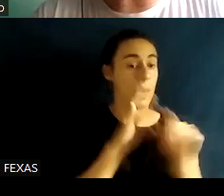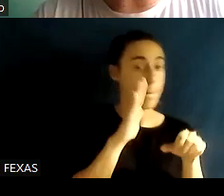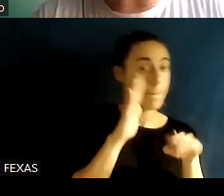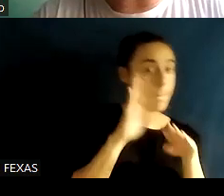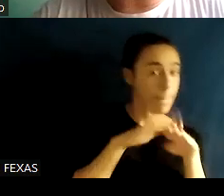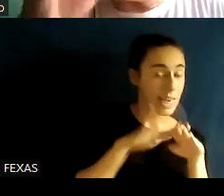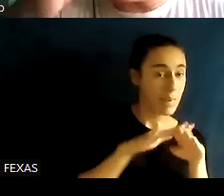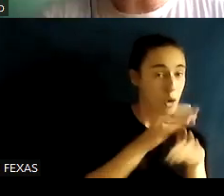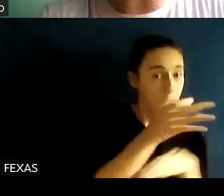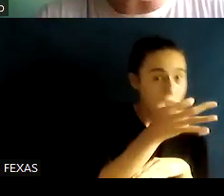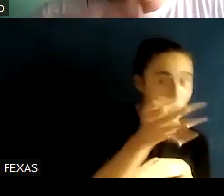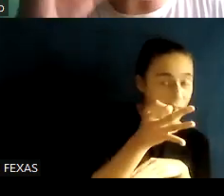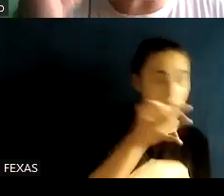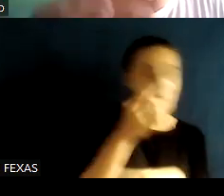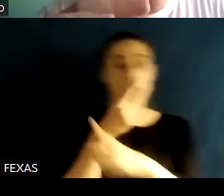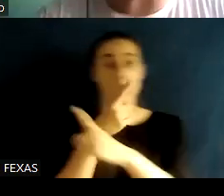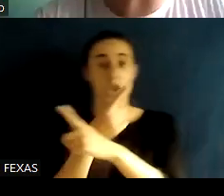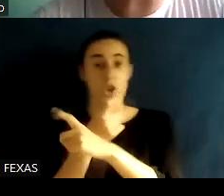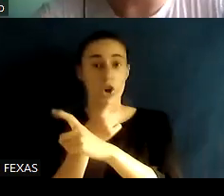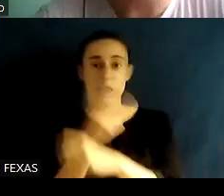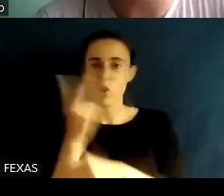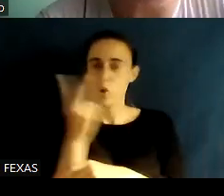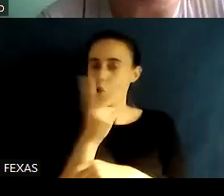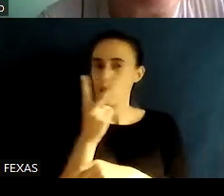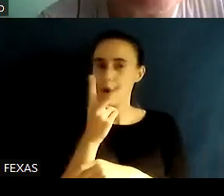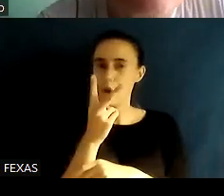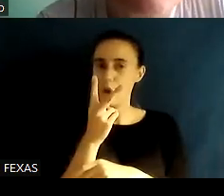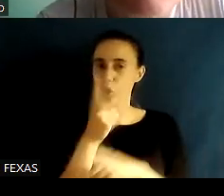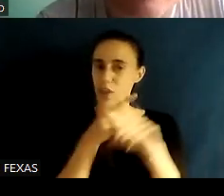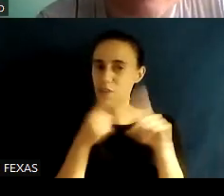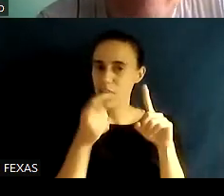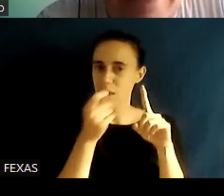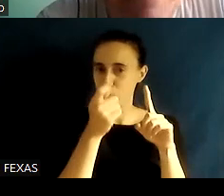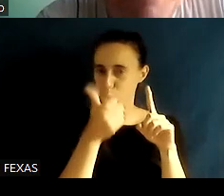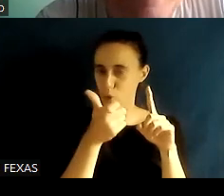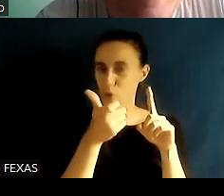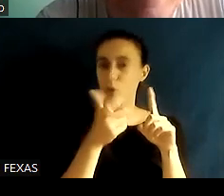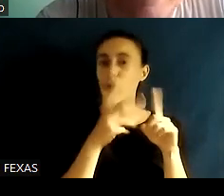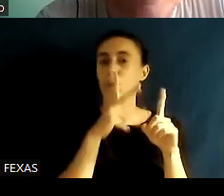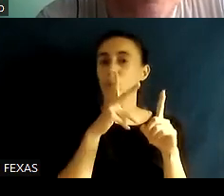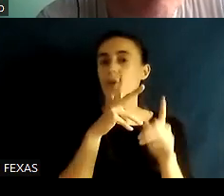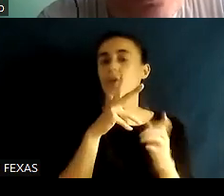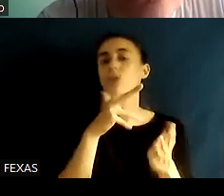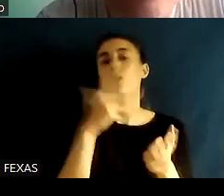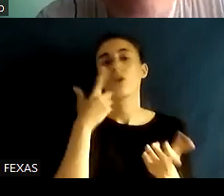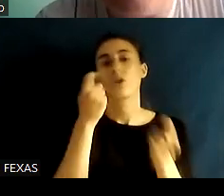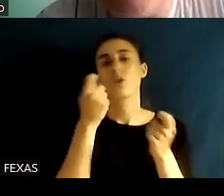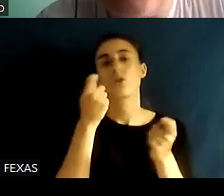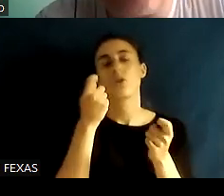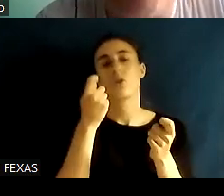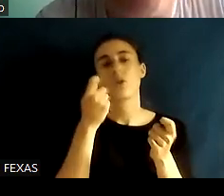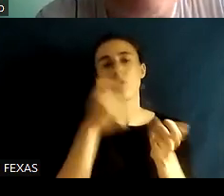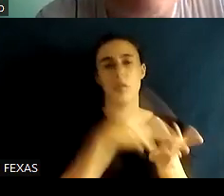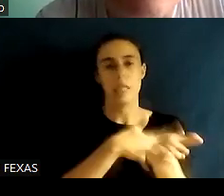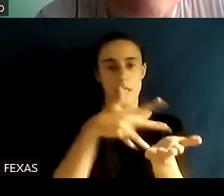muy cerquita, de manera que tienes que acertar mucho, tienes que precisar mucho y hay que hacer controles de sangre, de niveles de litio. Y es por eso que el